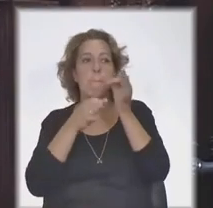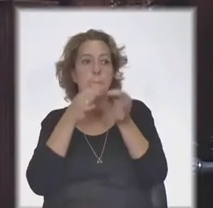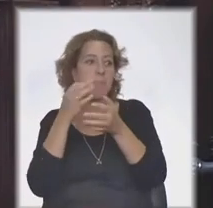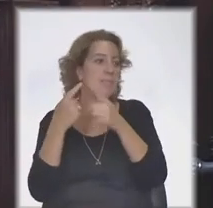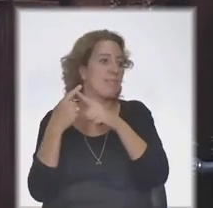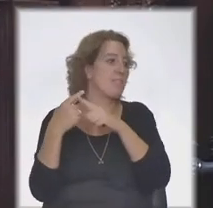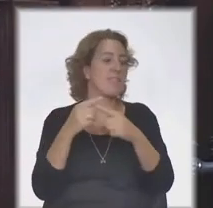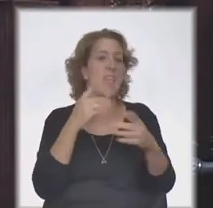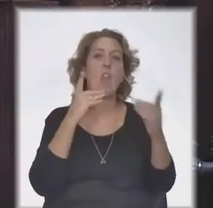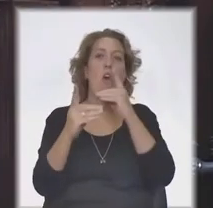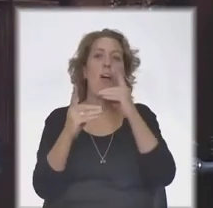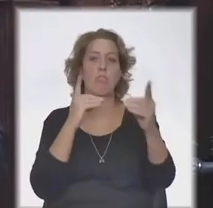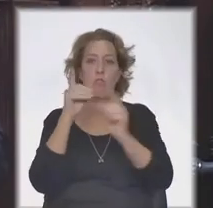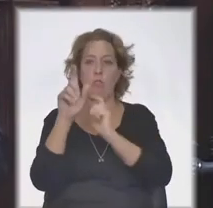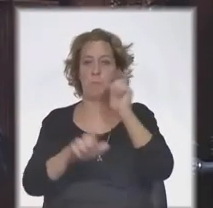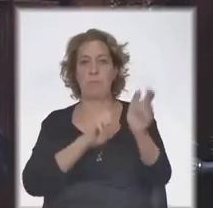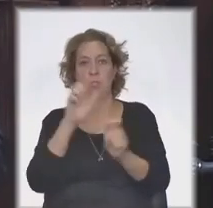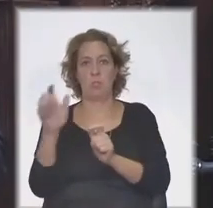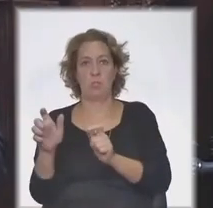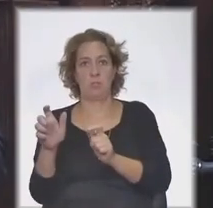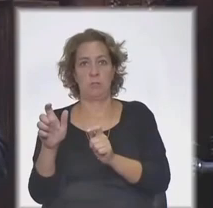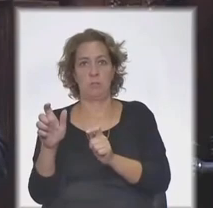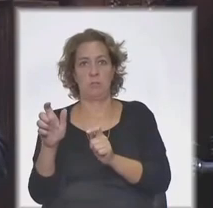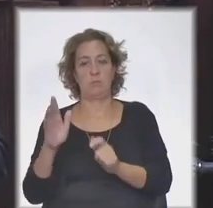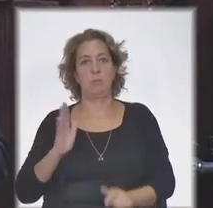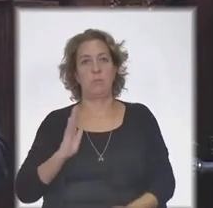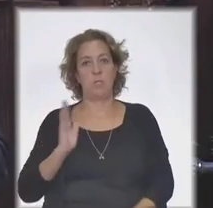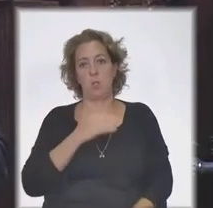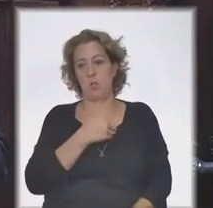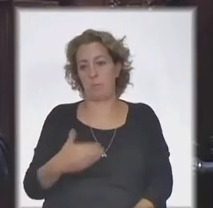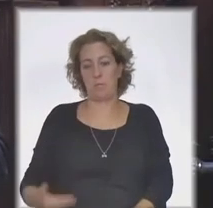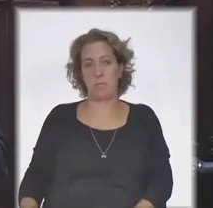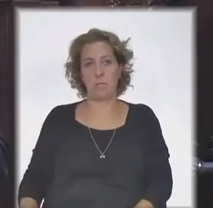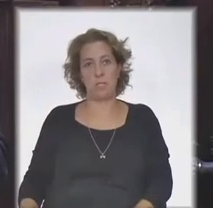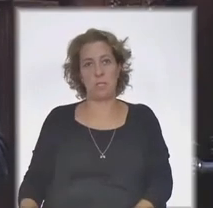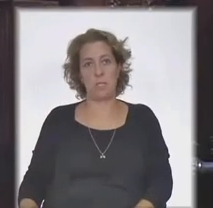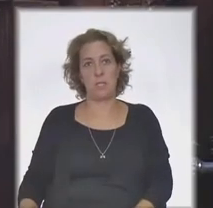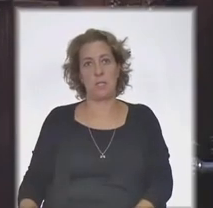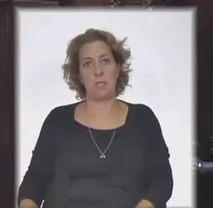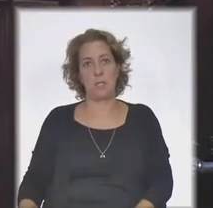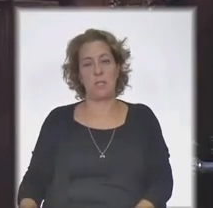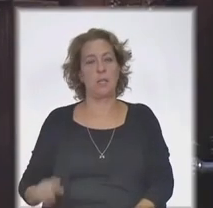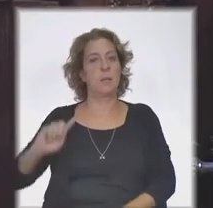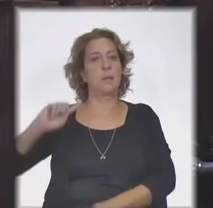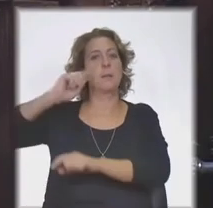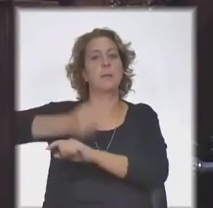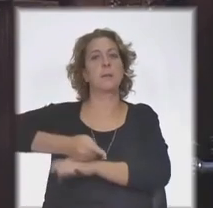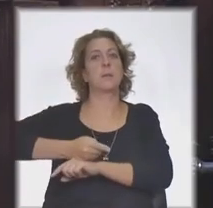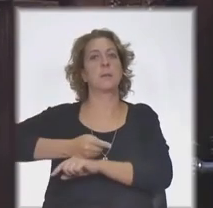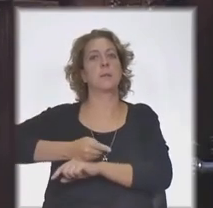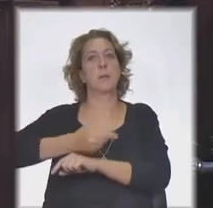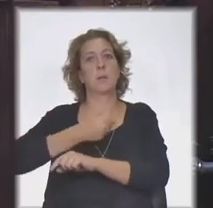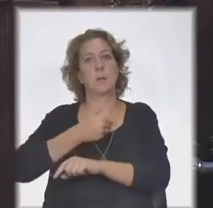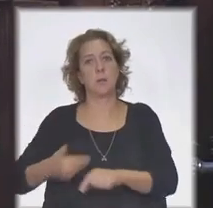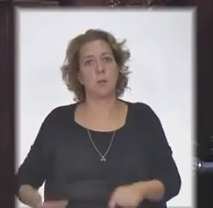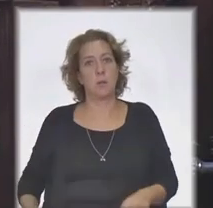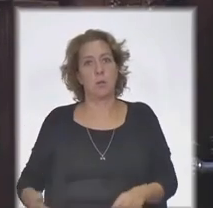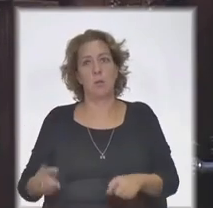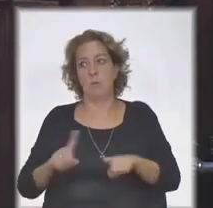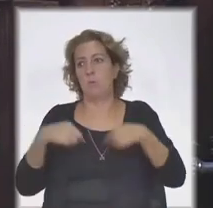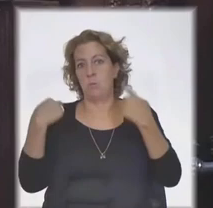gente. Señora Presidenta, las medidas dispuestas por el Gobierno son, en